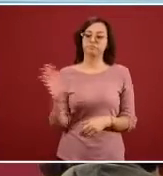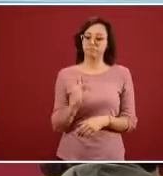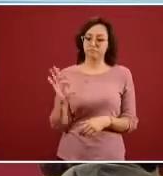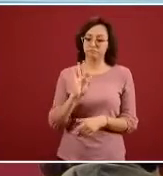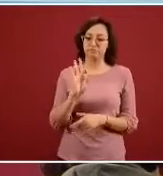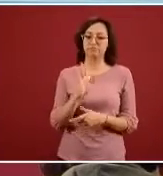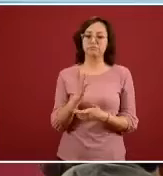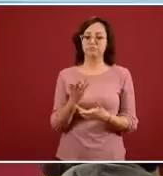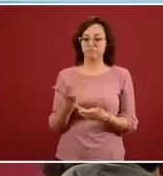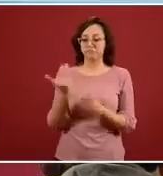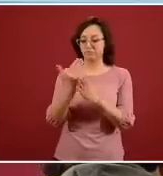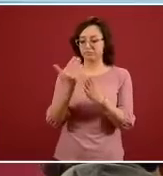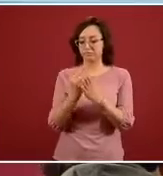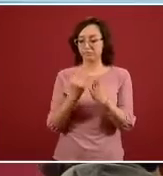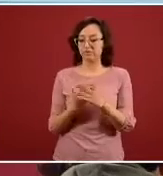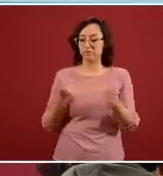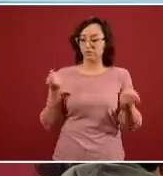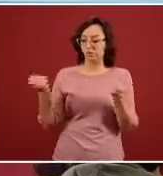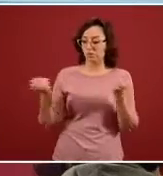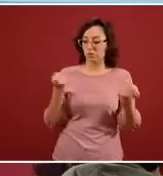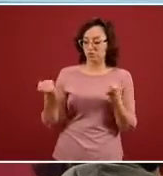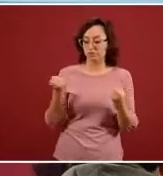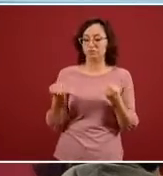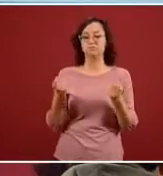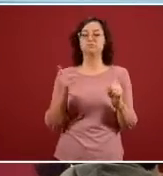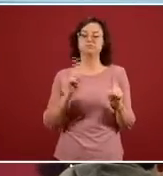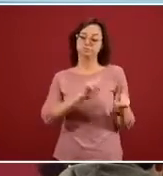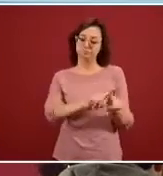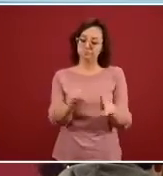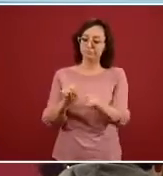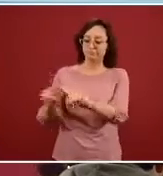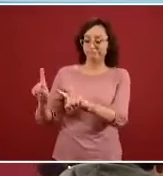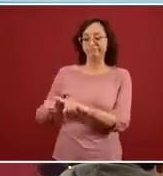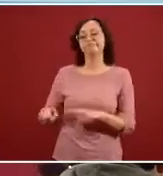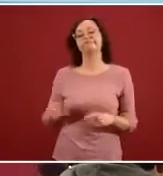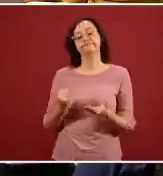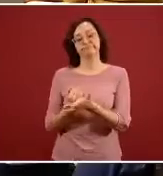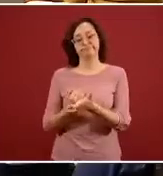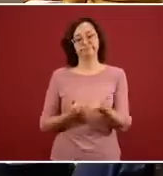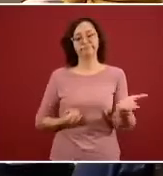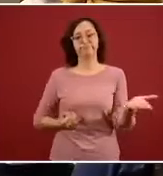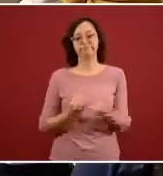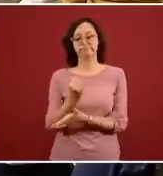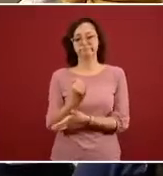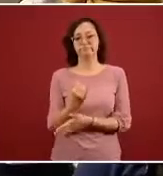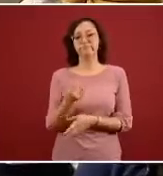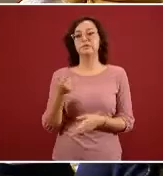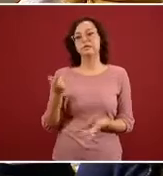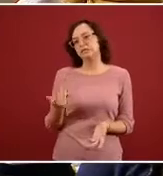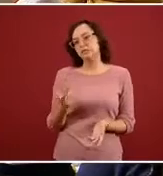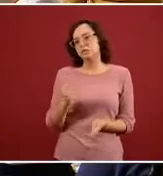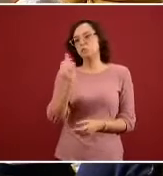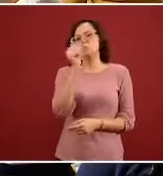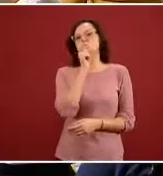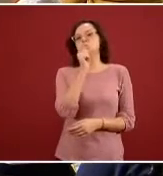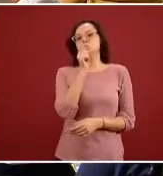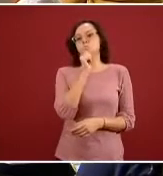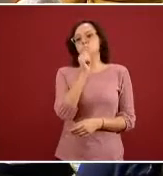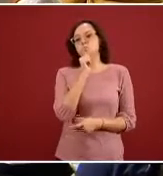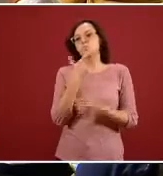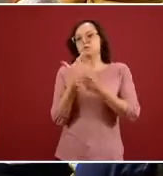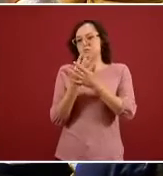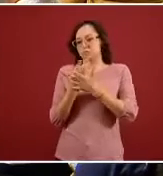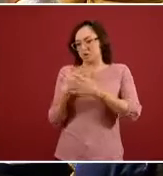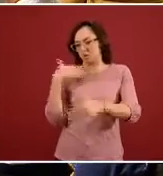distintas medidas de control epidemiológico, y también hemos dicho no adelantemos vísperas, cuando vengan esas medidas